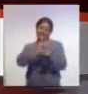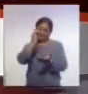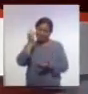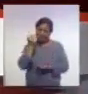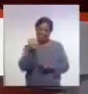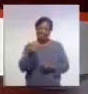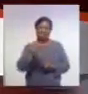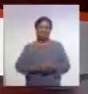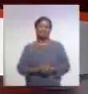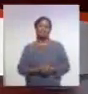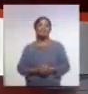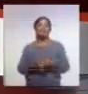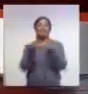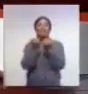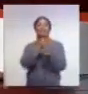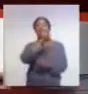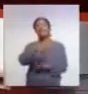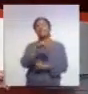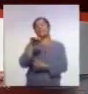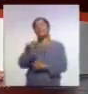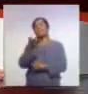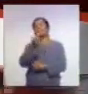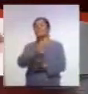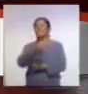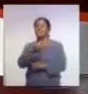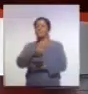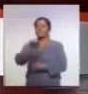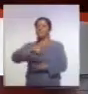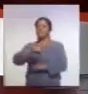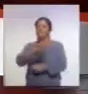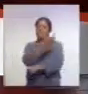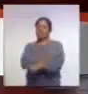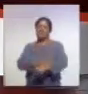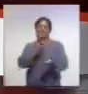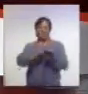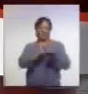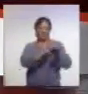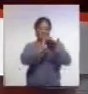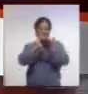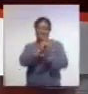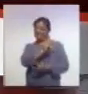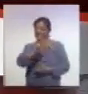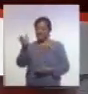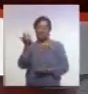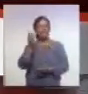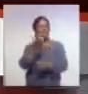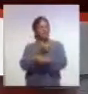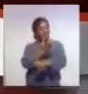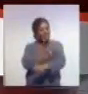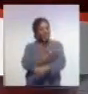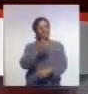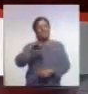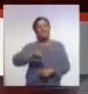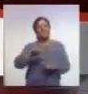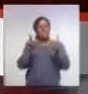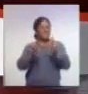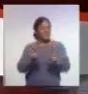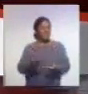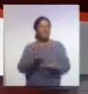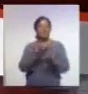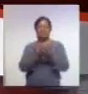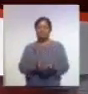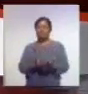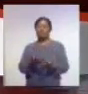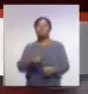Y también Josefina Méndez nos está dejando un saludo en esta tarde. Gracias de verdad a todos. Acompáñenos a esta breve pausa y regresando retomamos